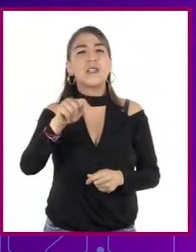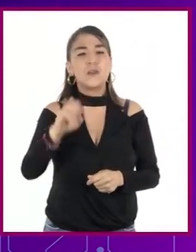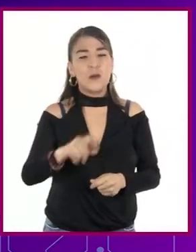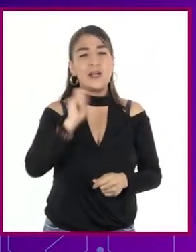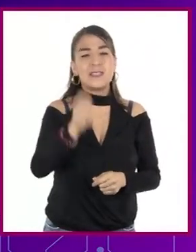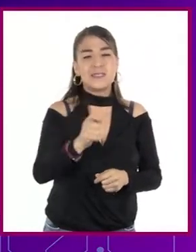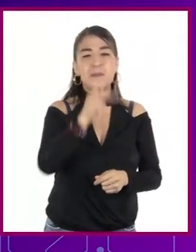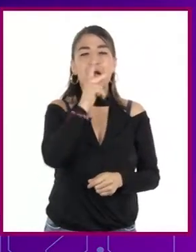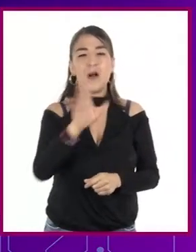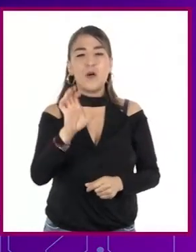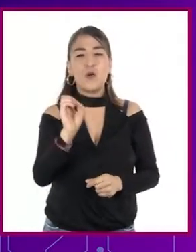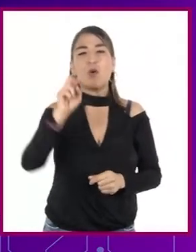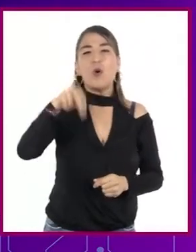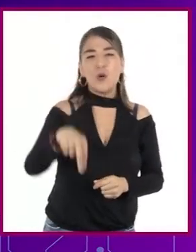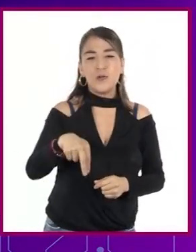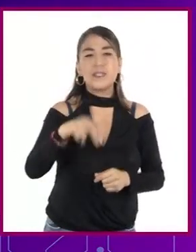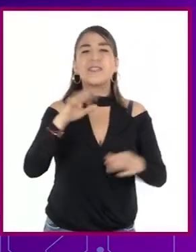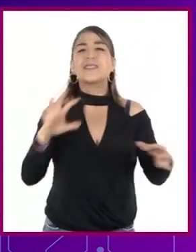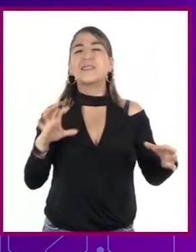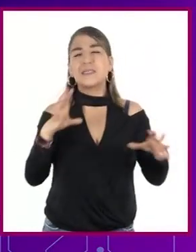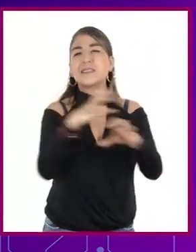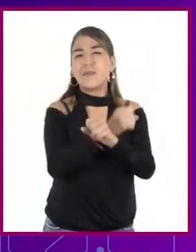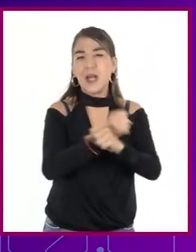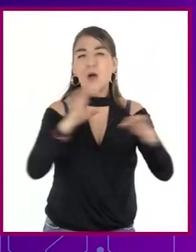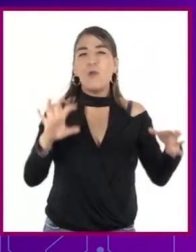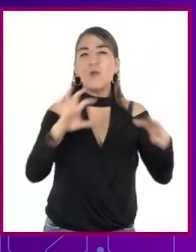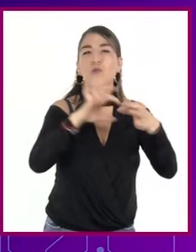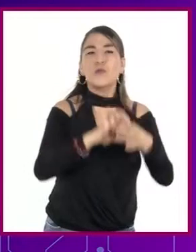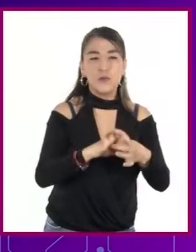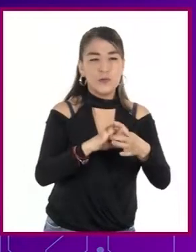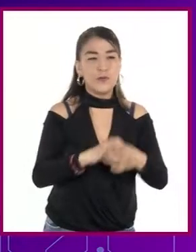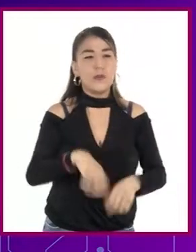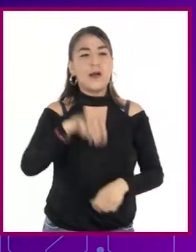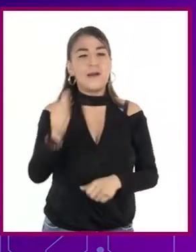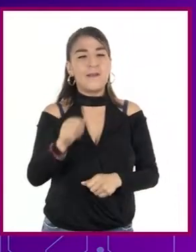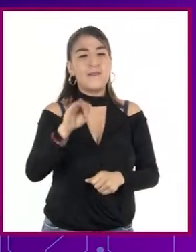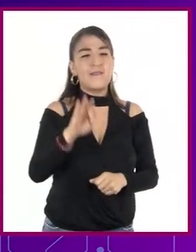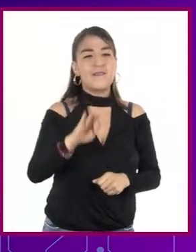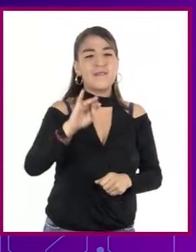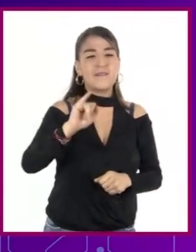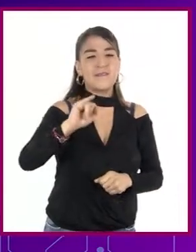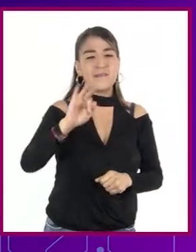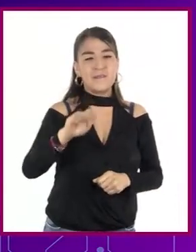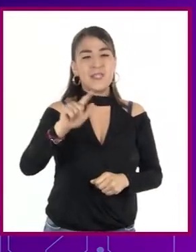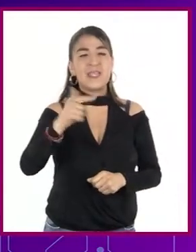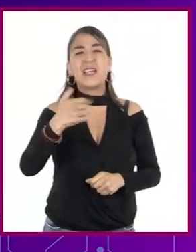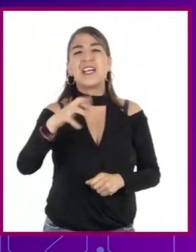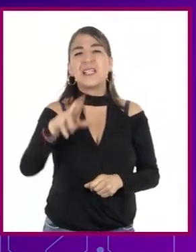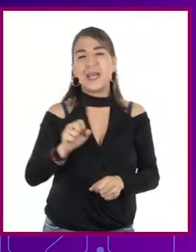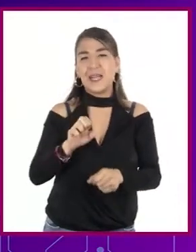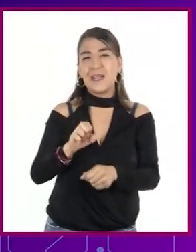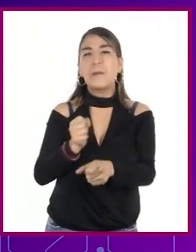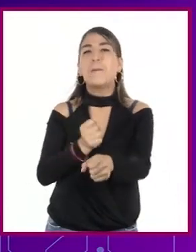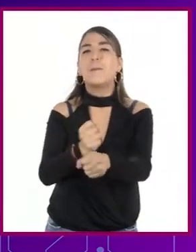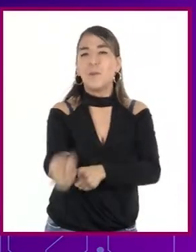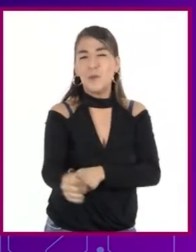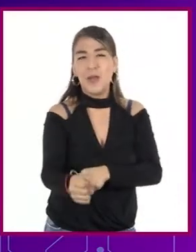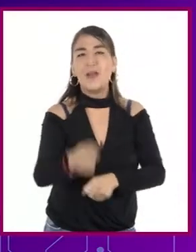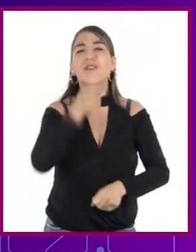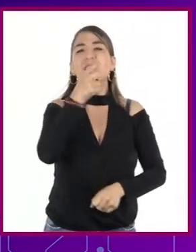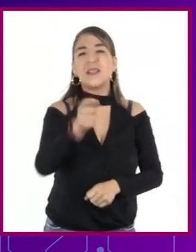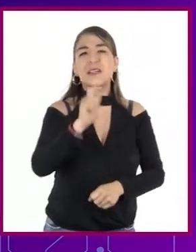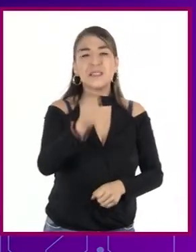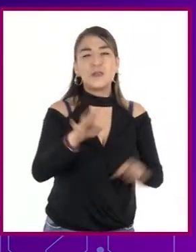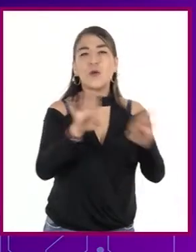con, que significa unión, y el participio fligere, que significa golpeado. Por eso se dice que hay